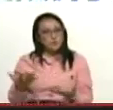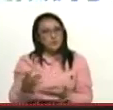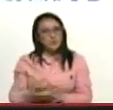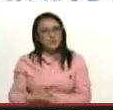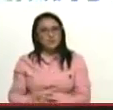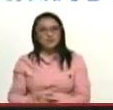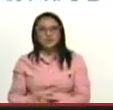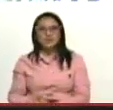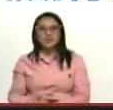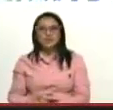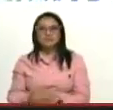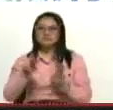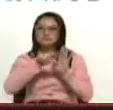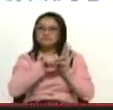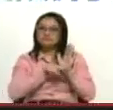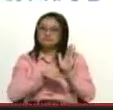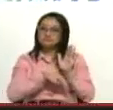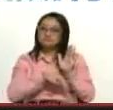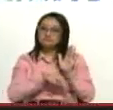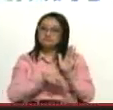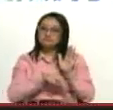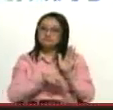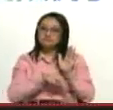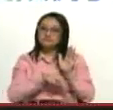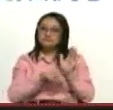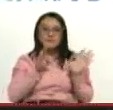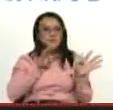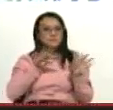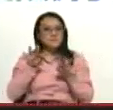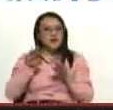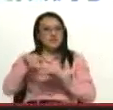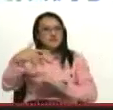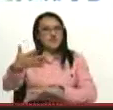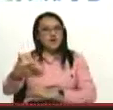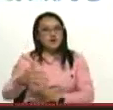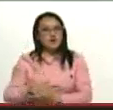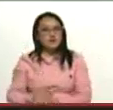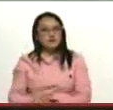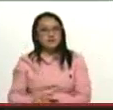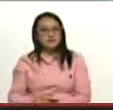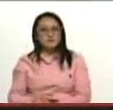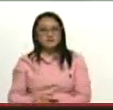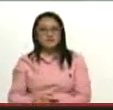bajo qué términos y condiciones miras hacia afuera